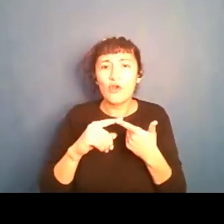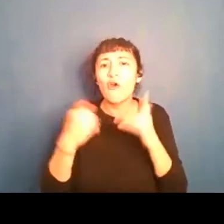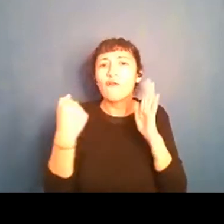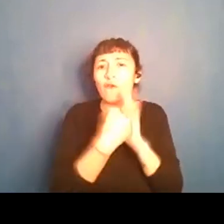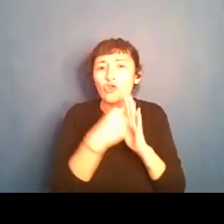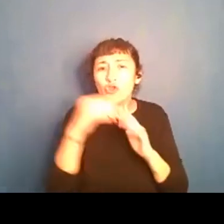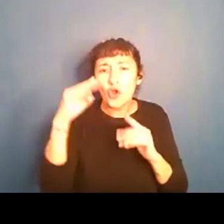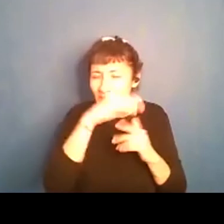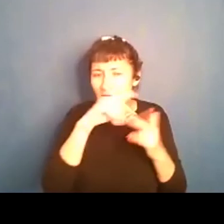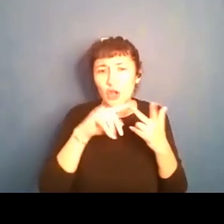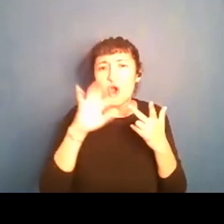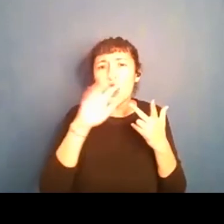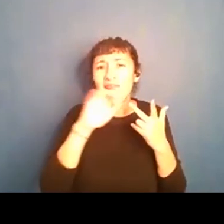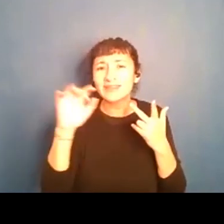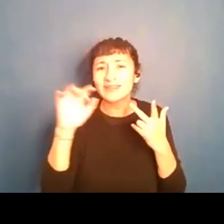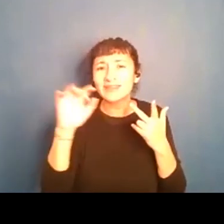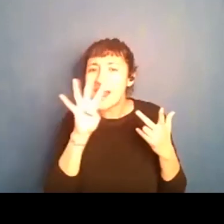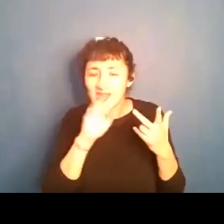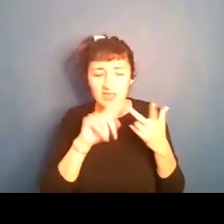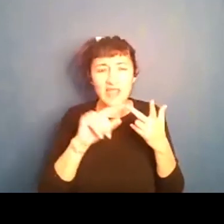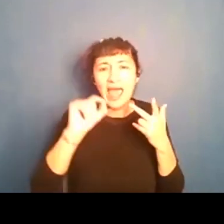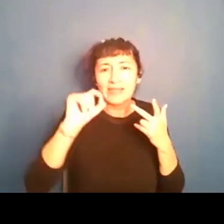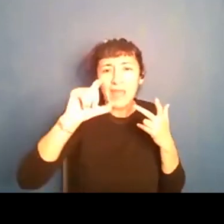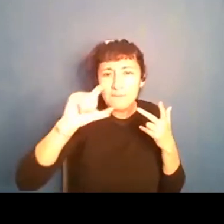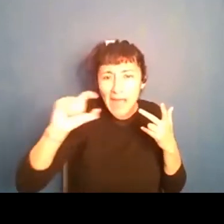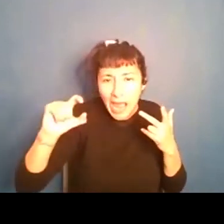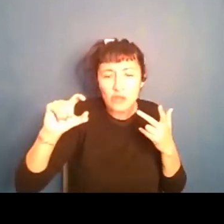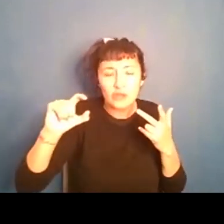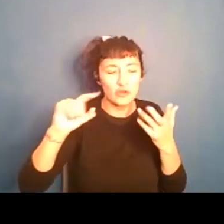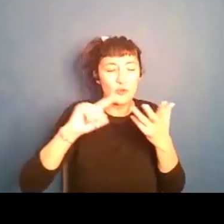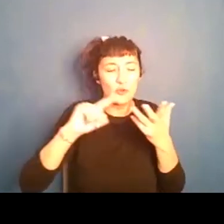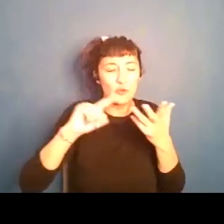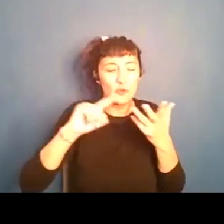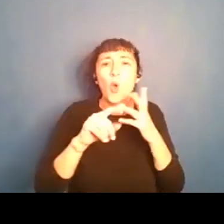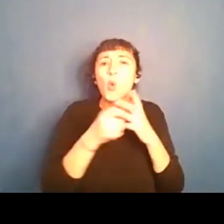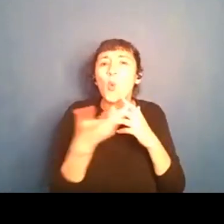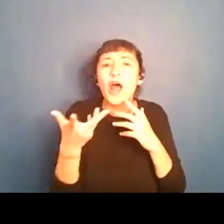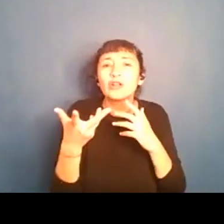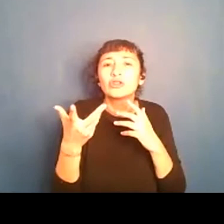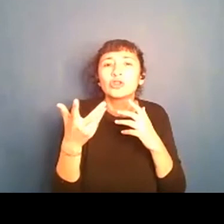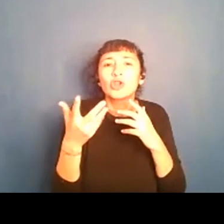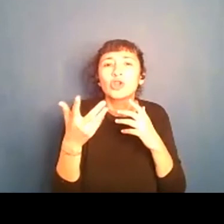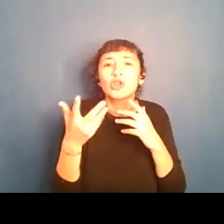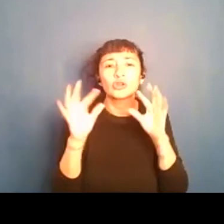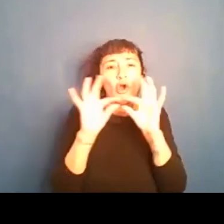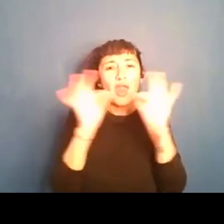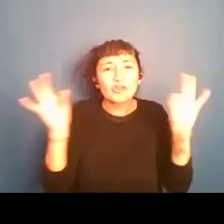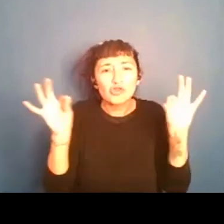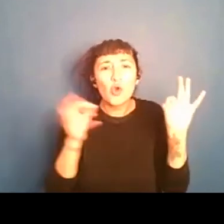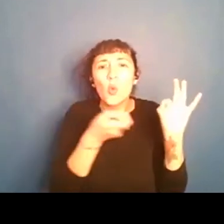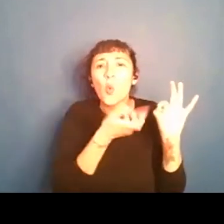letra amarilla, el tamaño, cuánta cantidad de caracteres en una oración para que sea